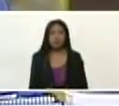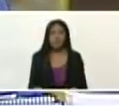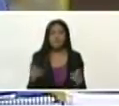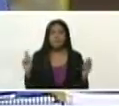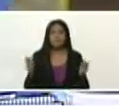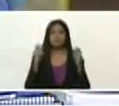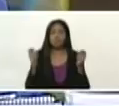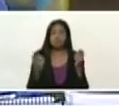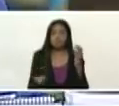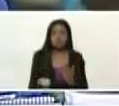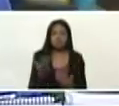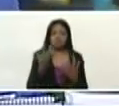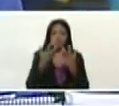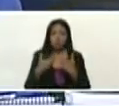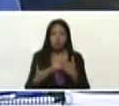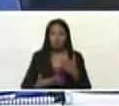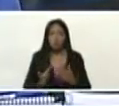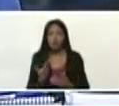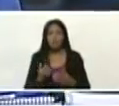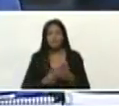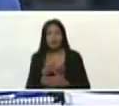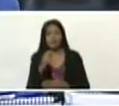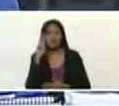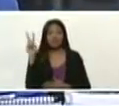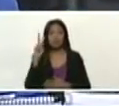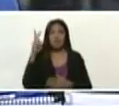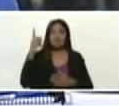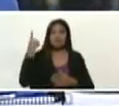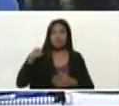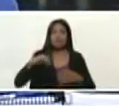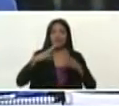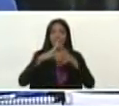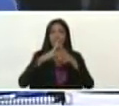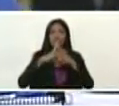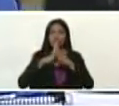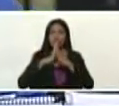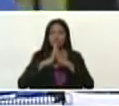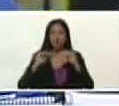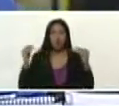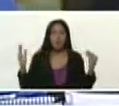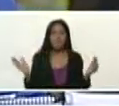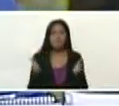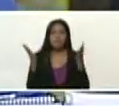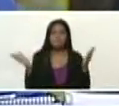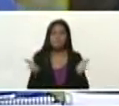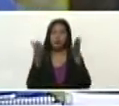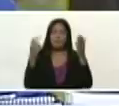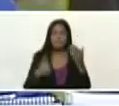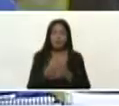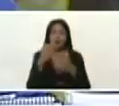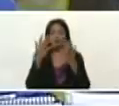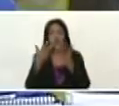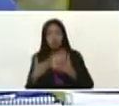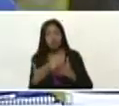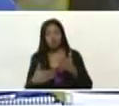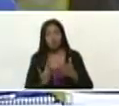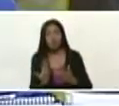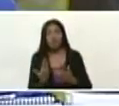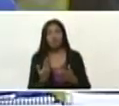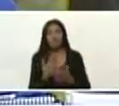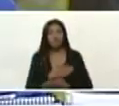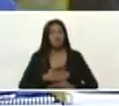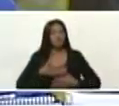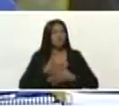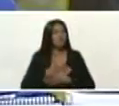nuestra capacidad industrial. Venezuela lo tiene todo para elevar su capacidad industrial y